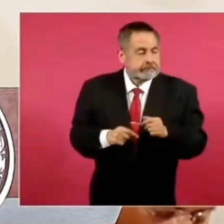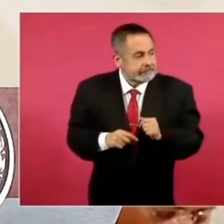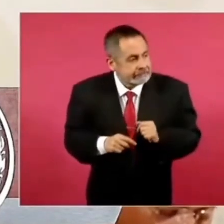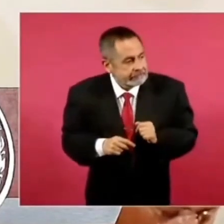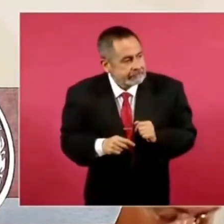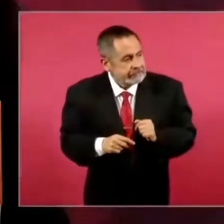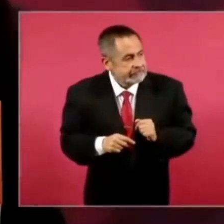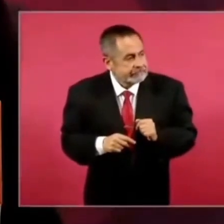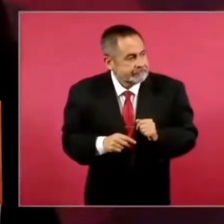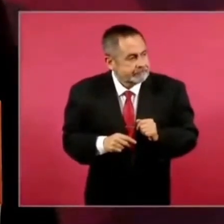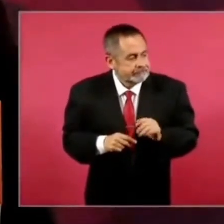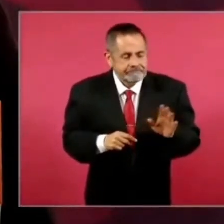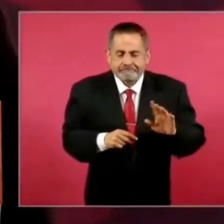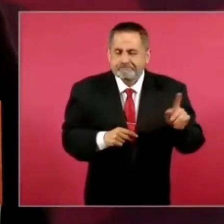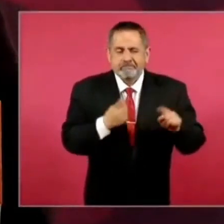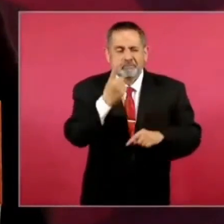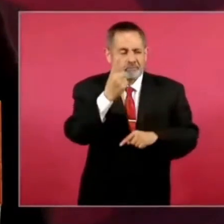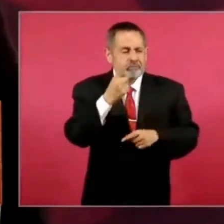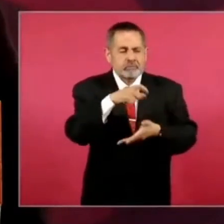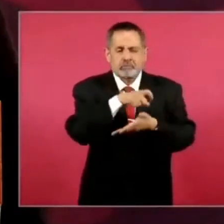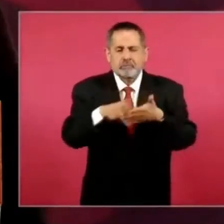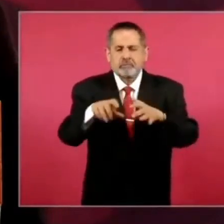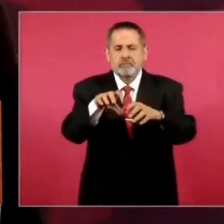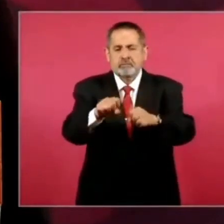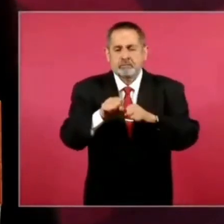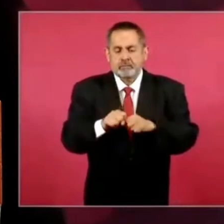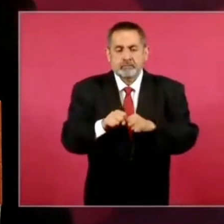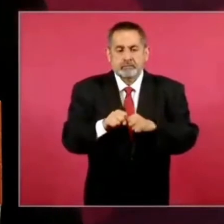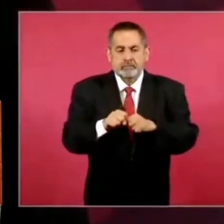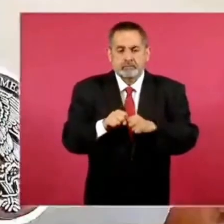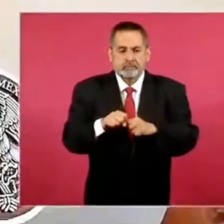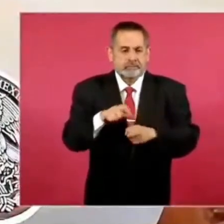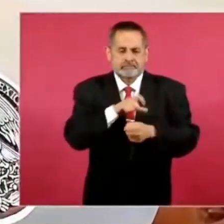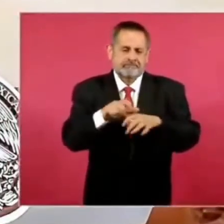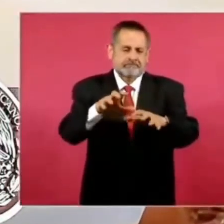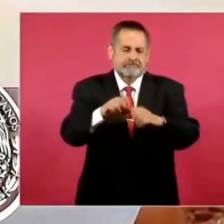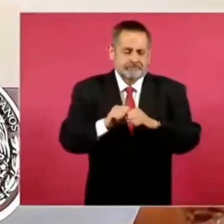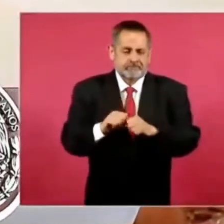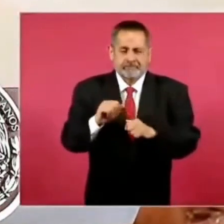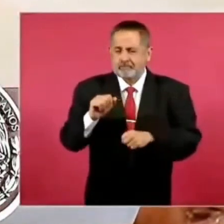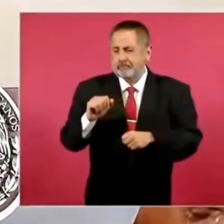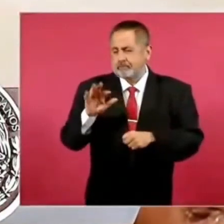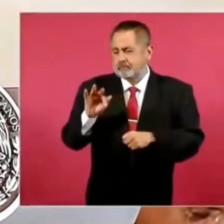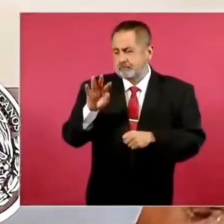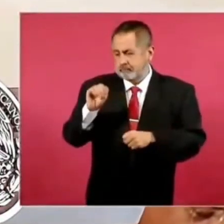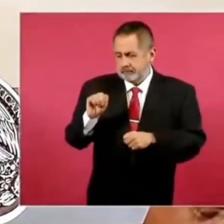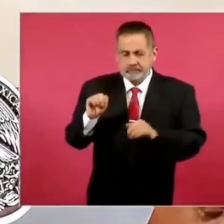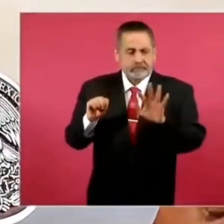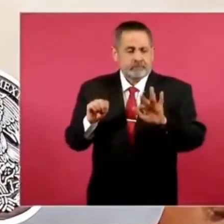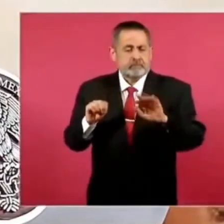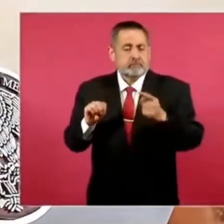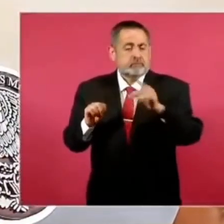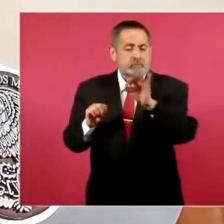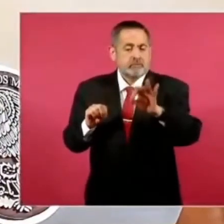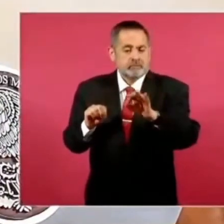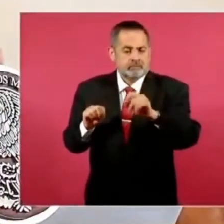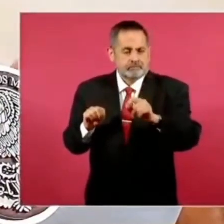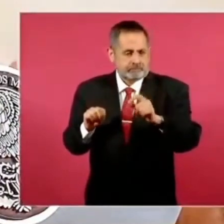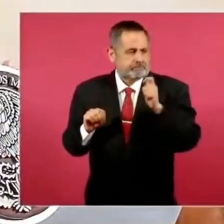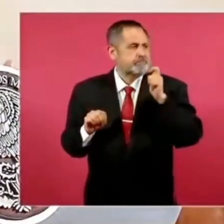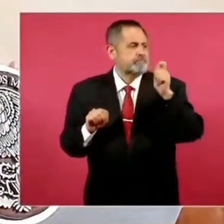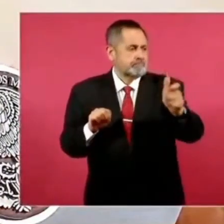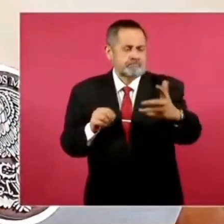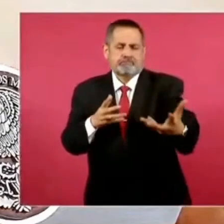Nosotros pagamos por el 51% de la refinería de Deer